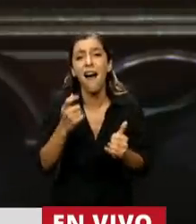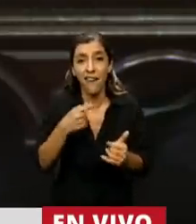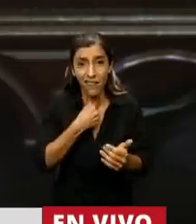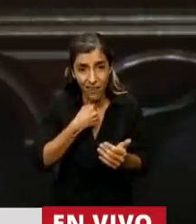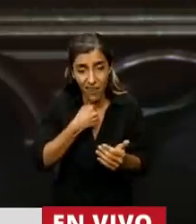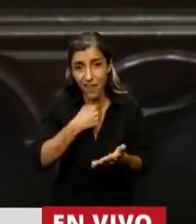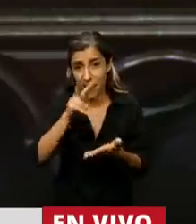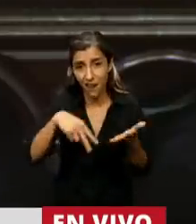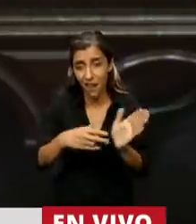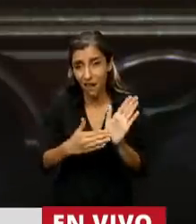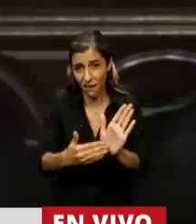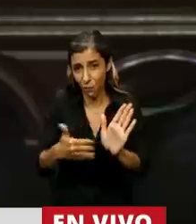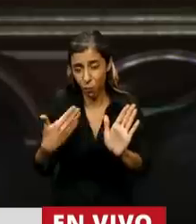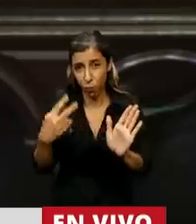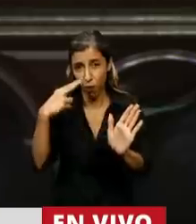leerlas